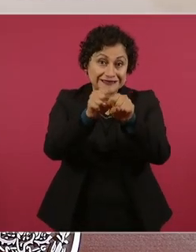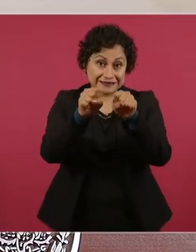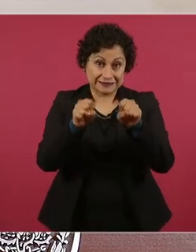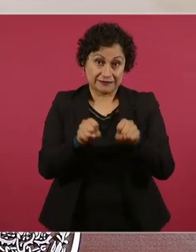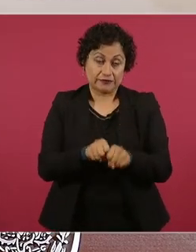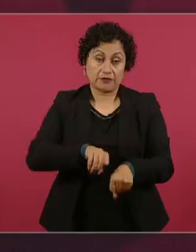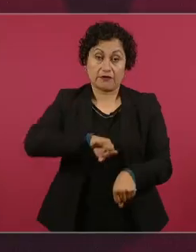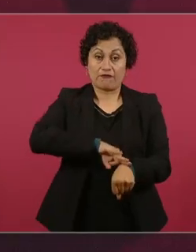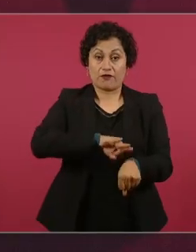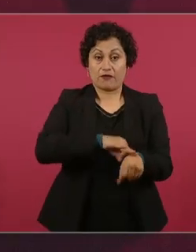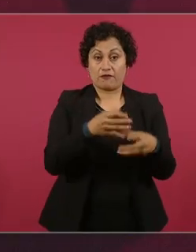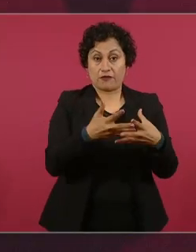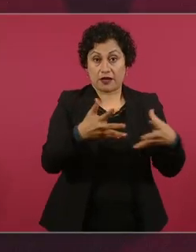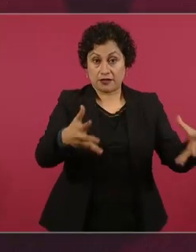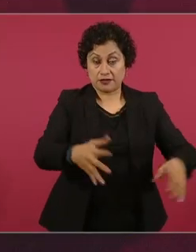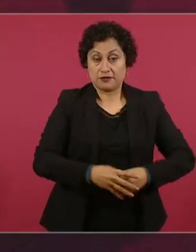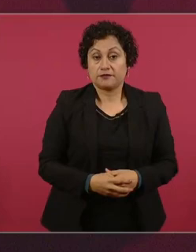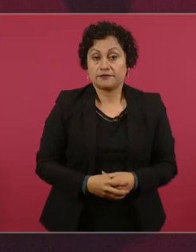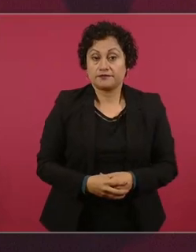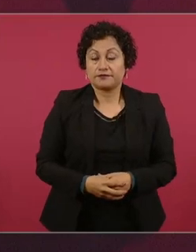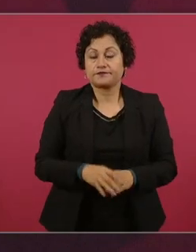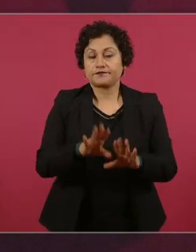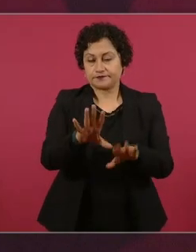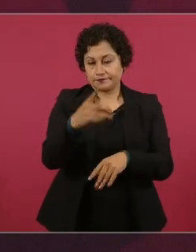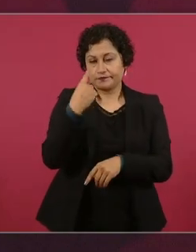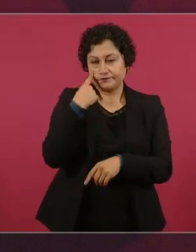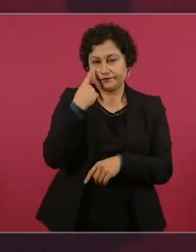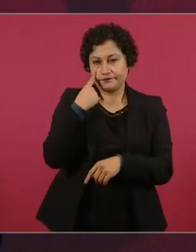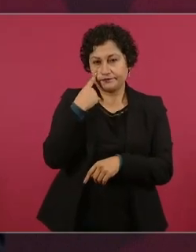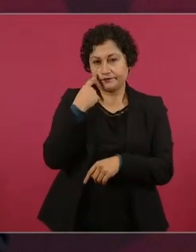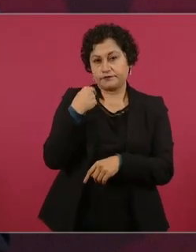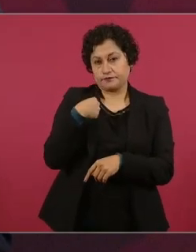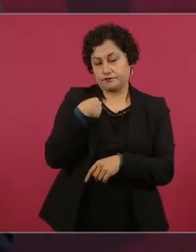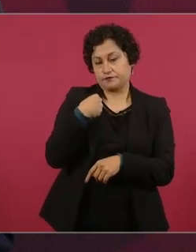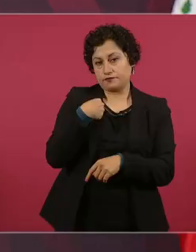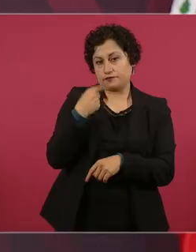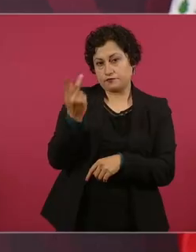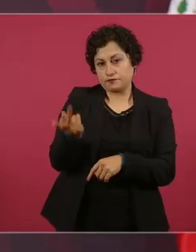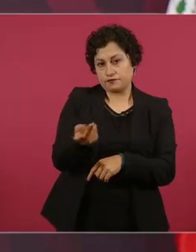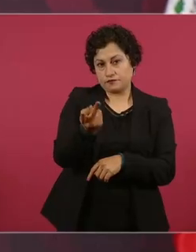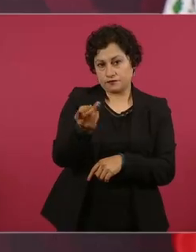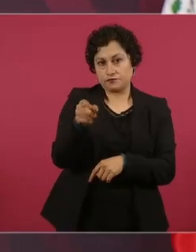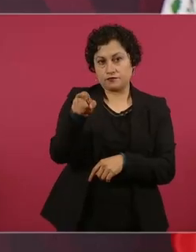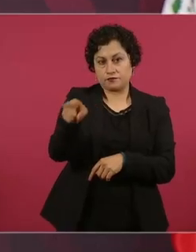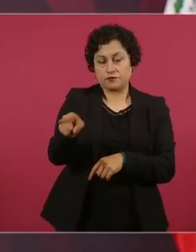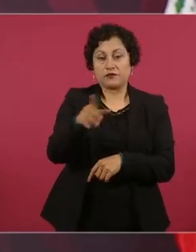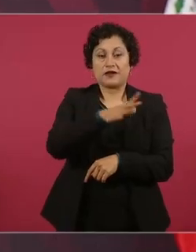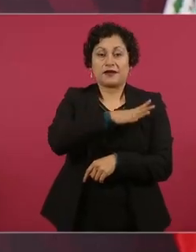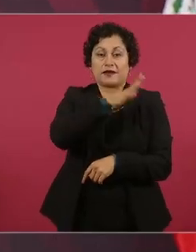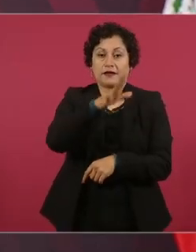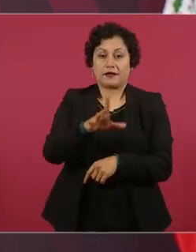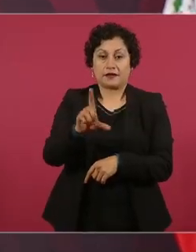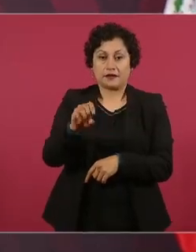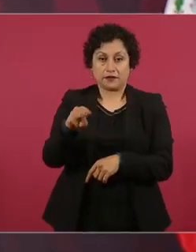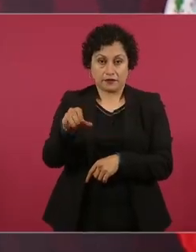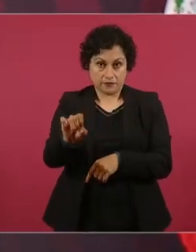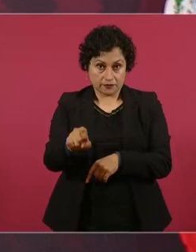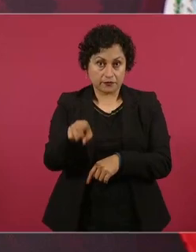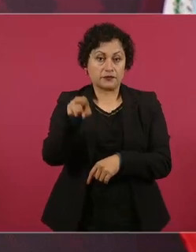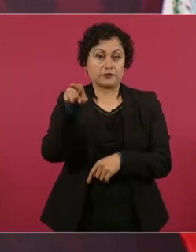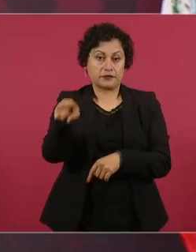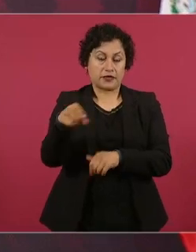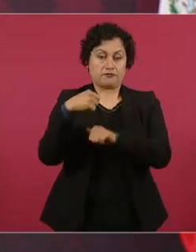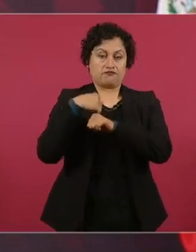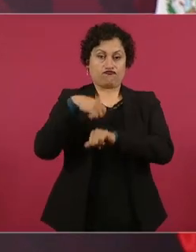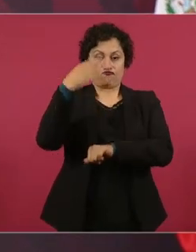Cuando le pregunté al general Lomas, que es el